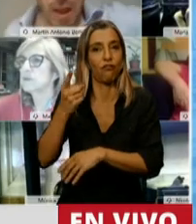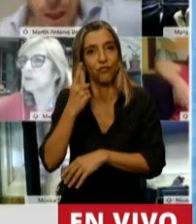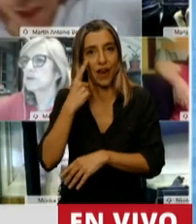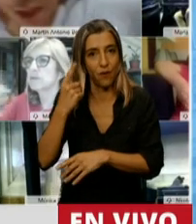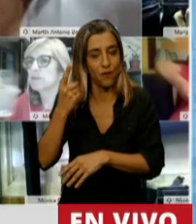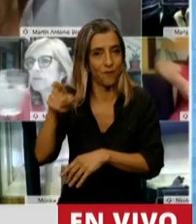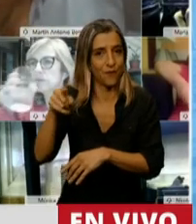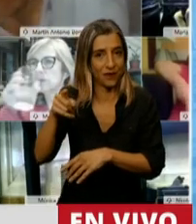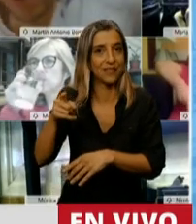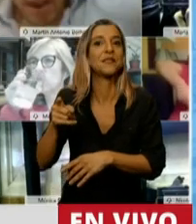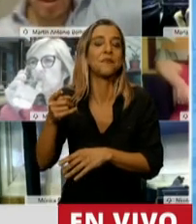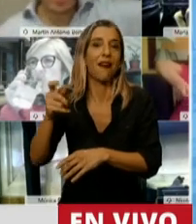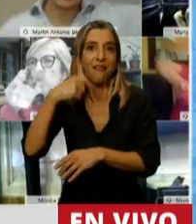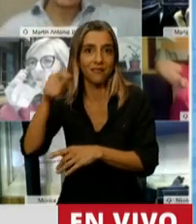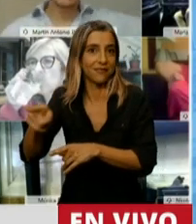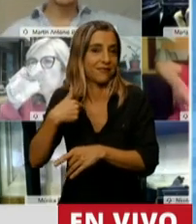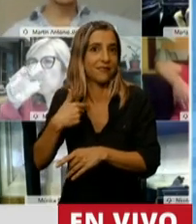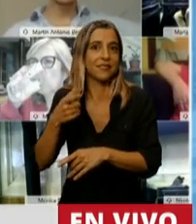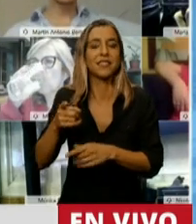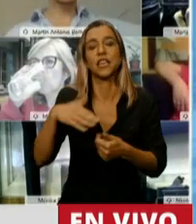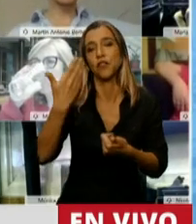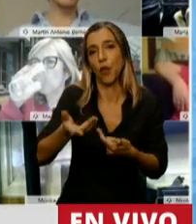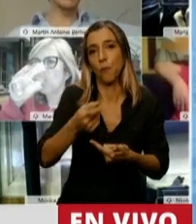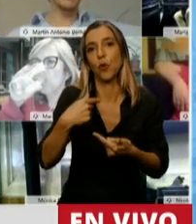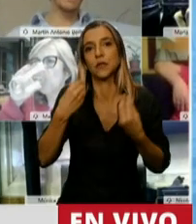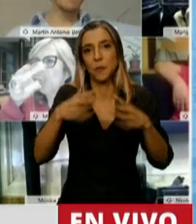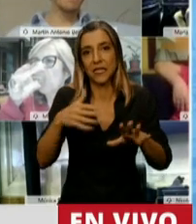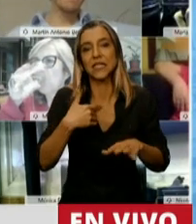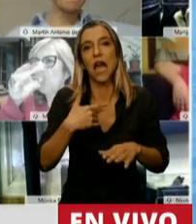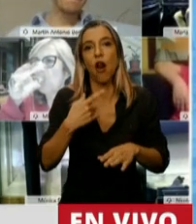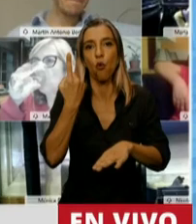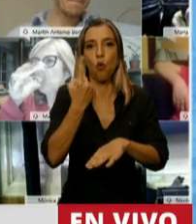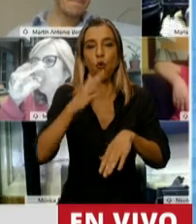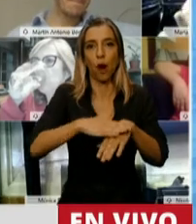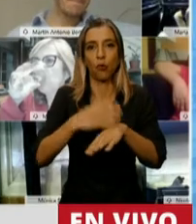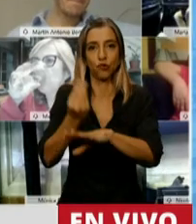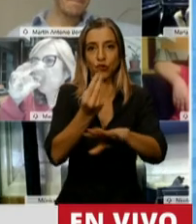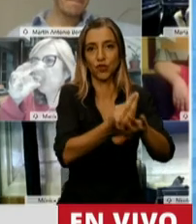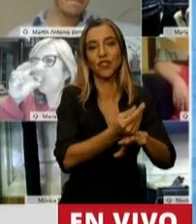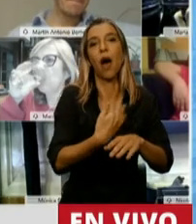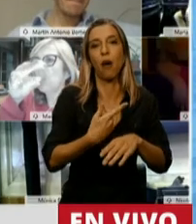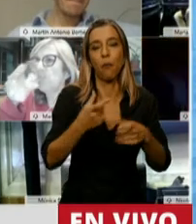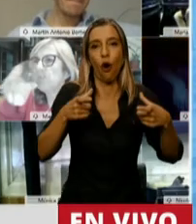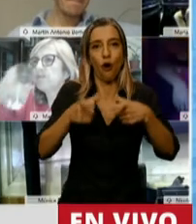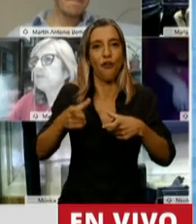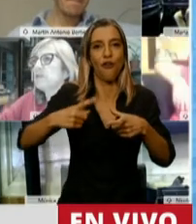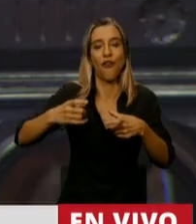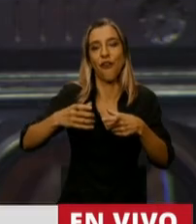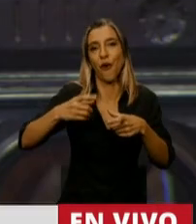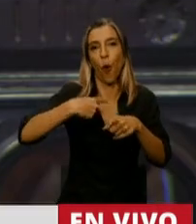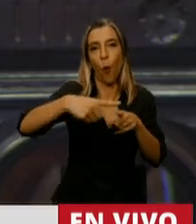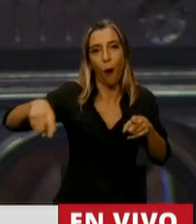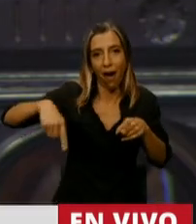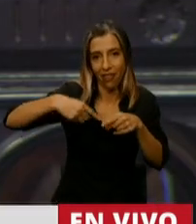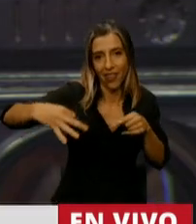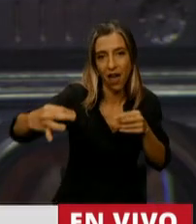organizándose con delegados por Banzana. Después, en el 63, es la primera vez que son recibidos una federación de villas, barrios,